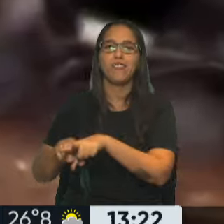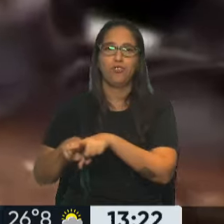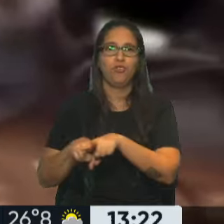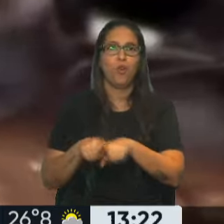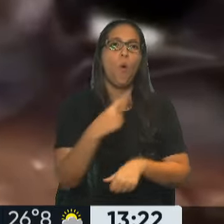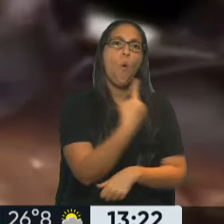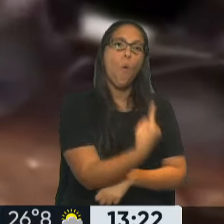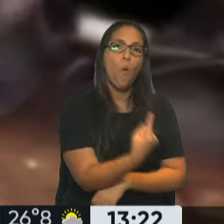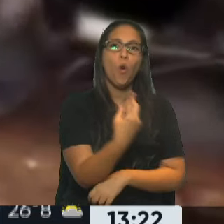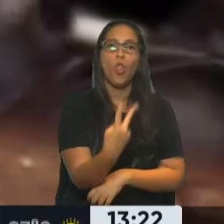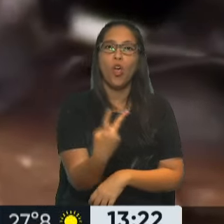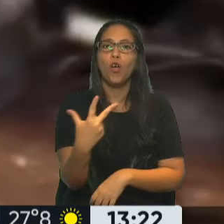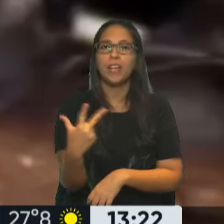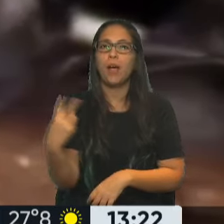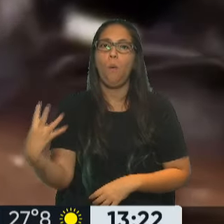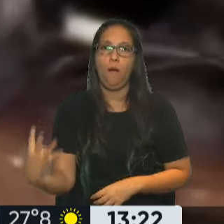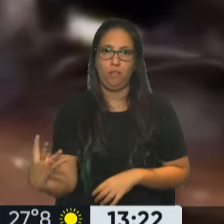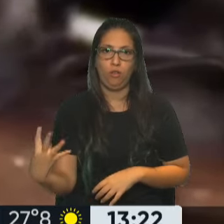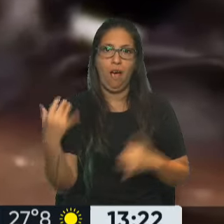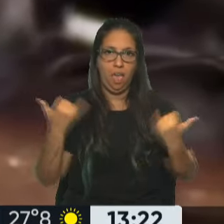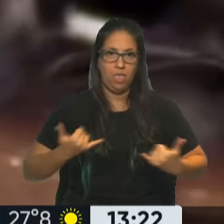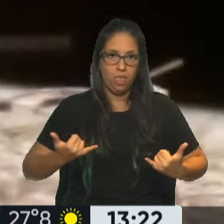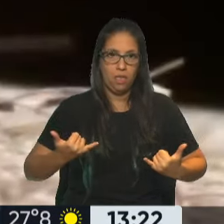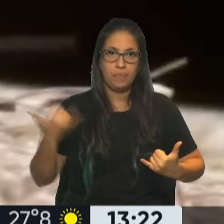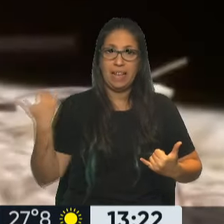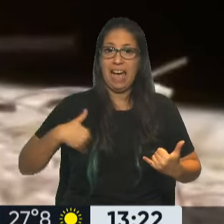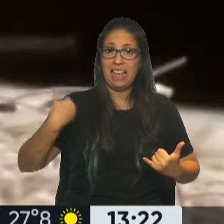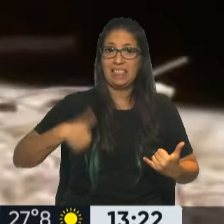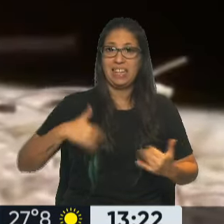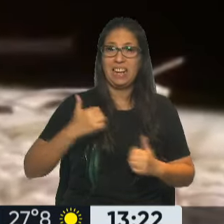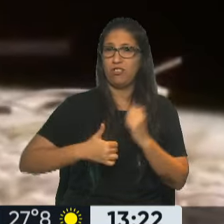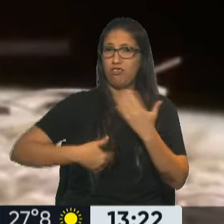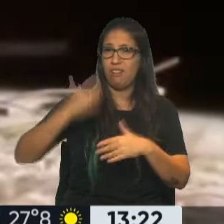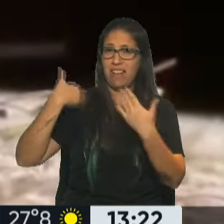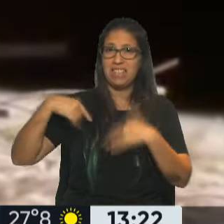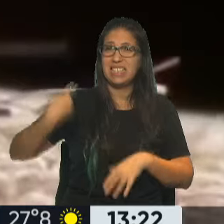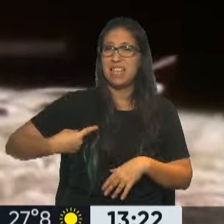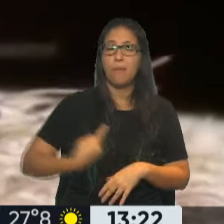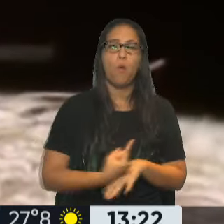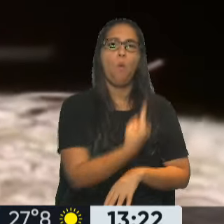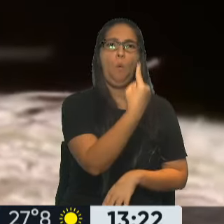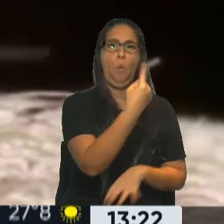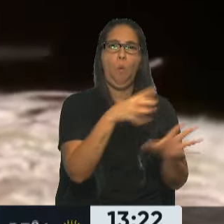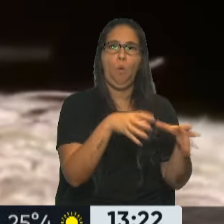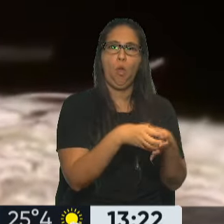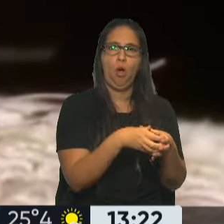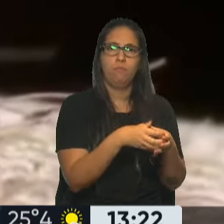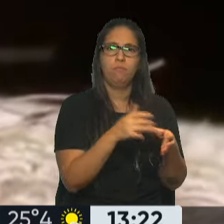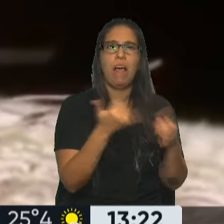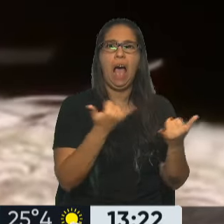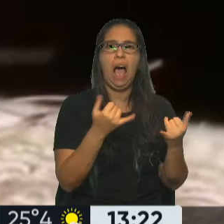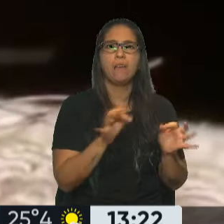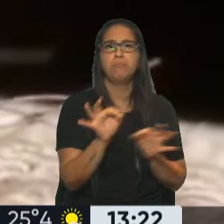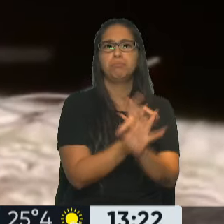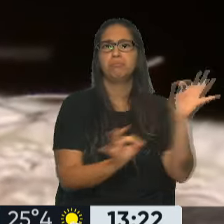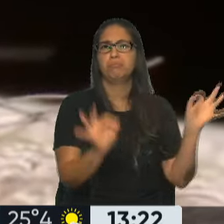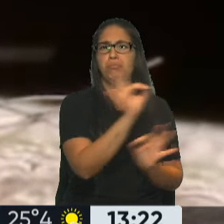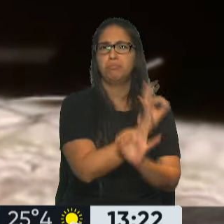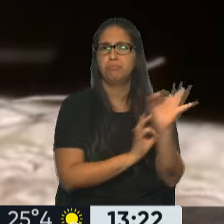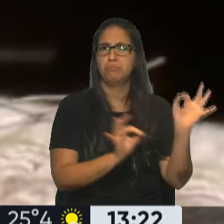1, 2, 3 y 4. Argentina históricamente tenía el grupo 1, el serotipo 1, perdón, pero